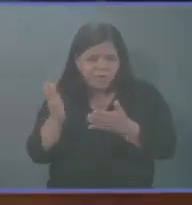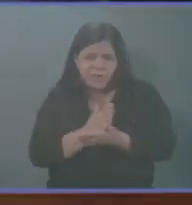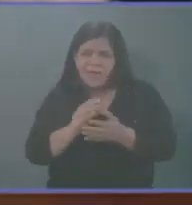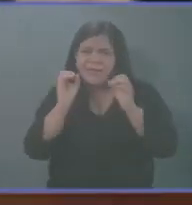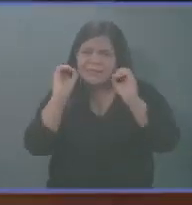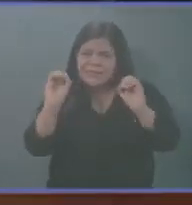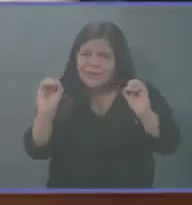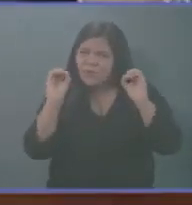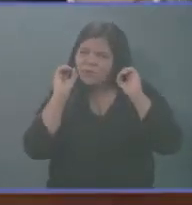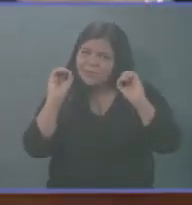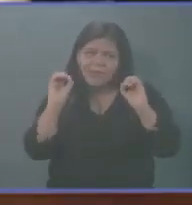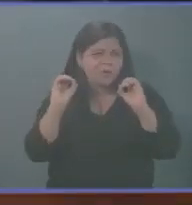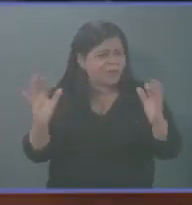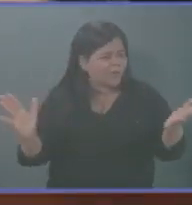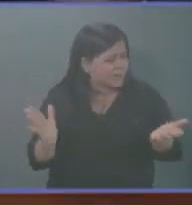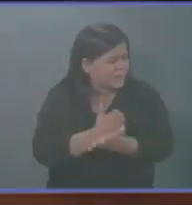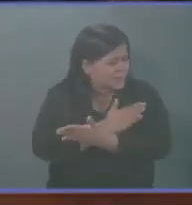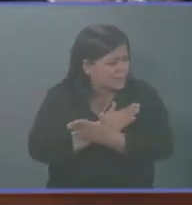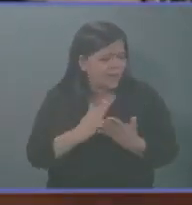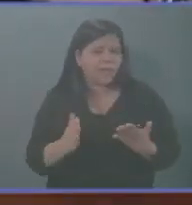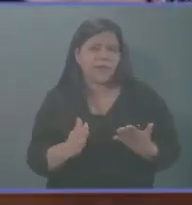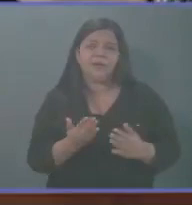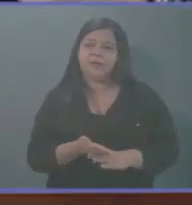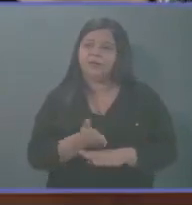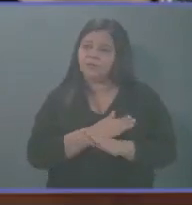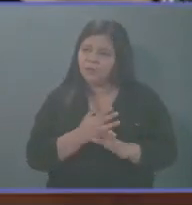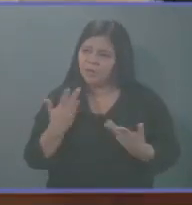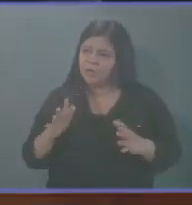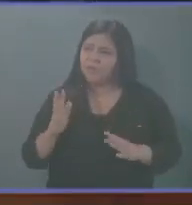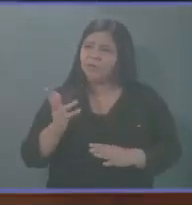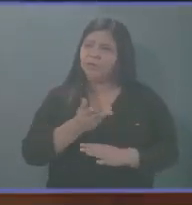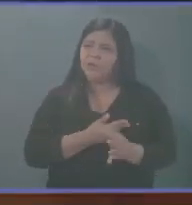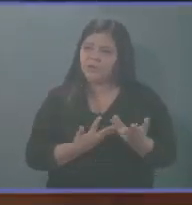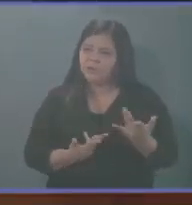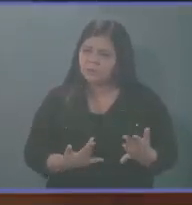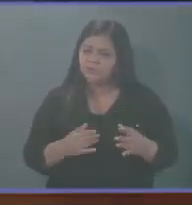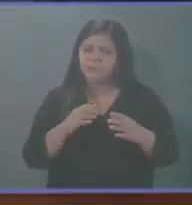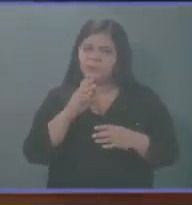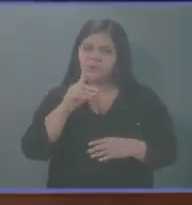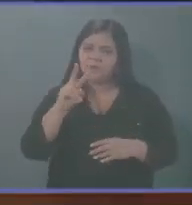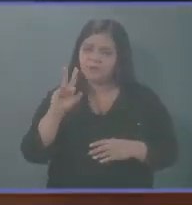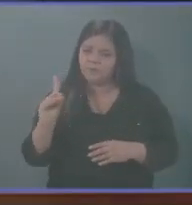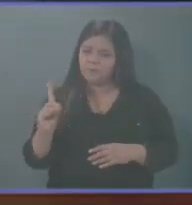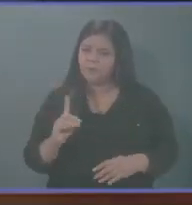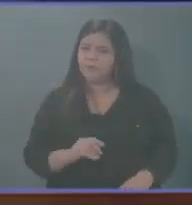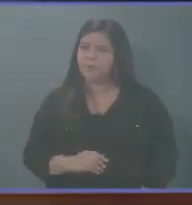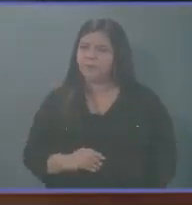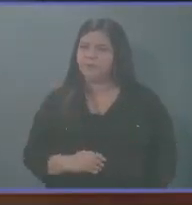cero, cero grabación. Y eso es lo que estábamos esperando en los DVDs.